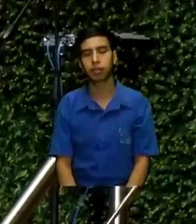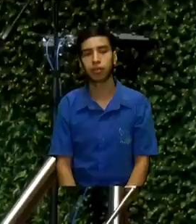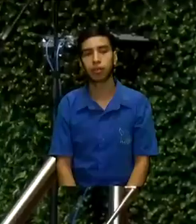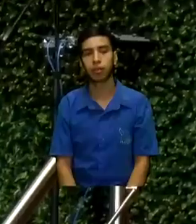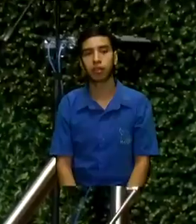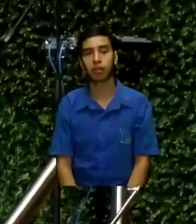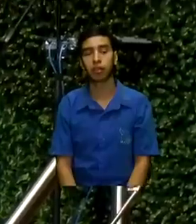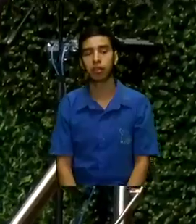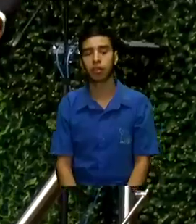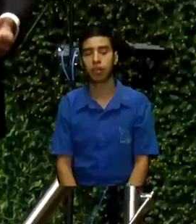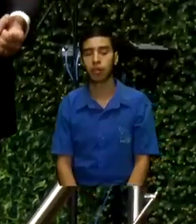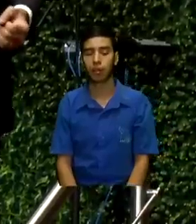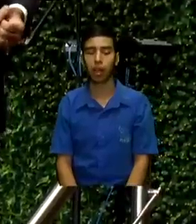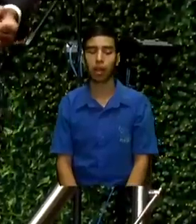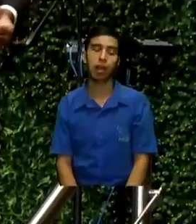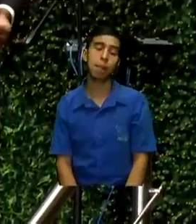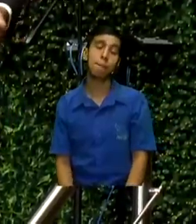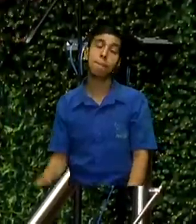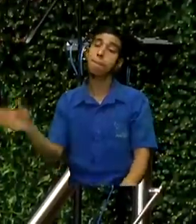Pablo mismo.